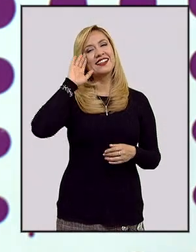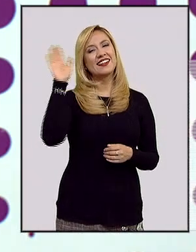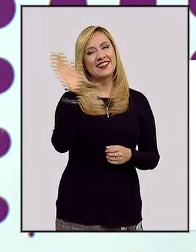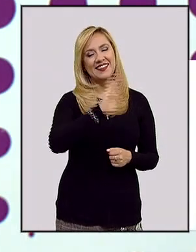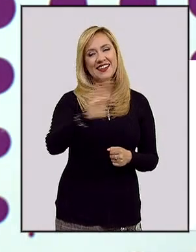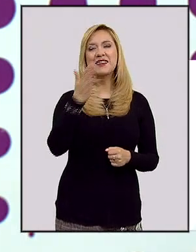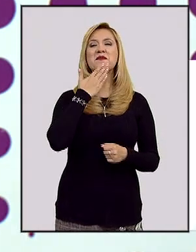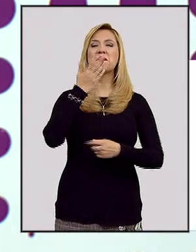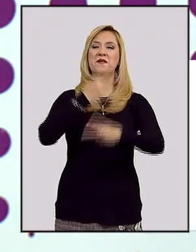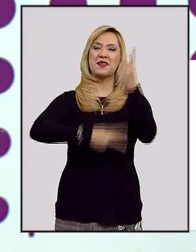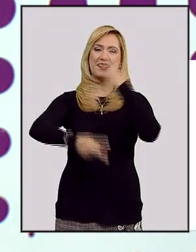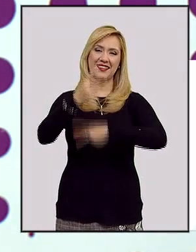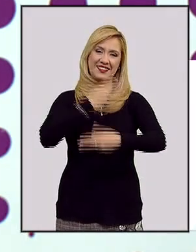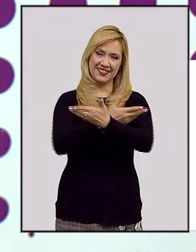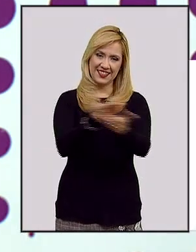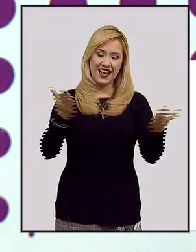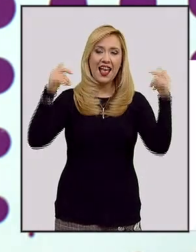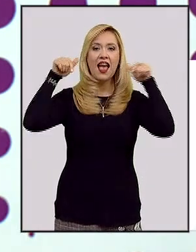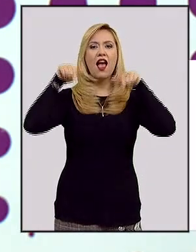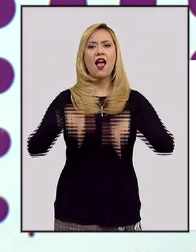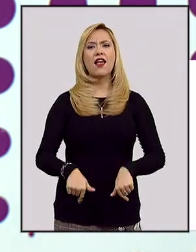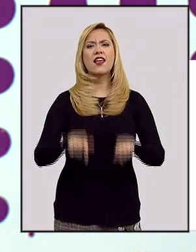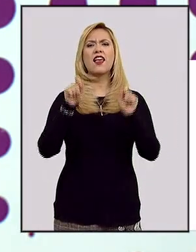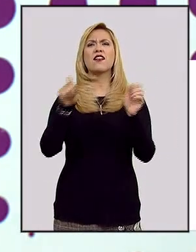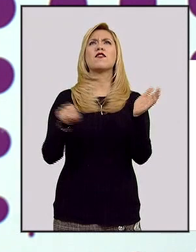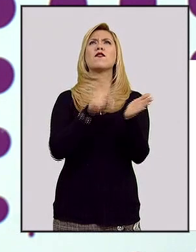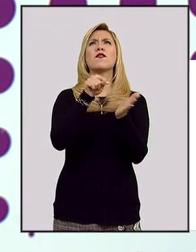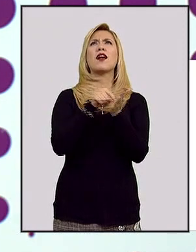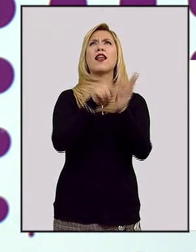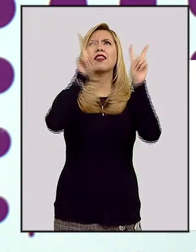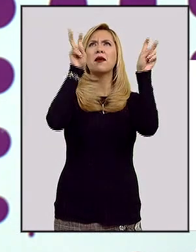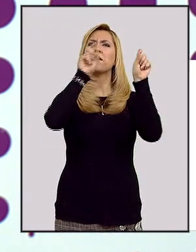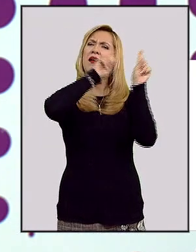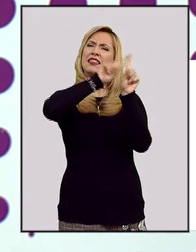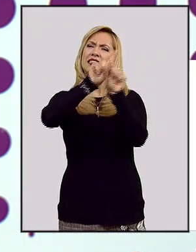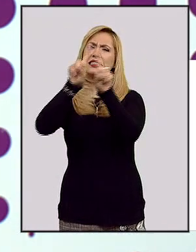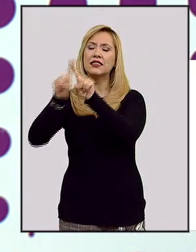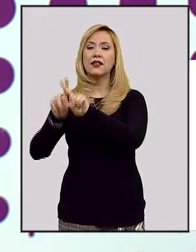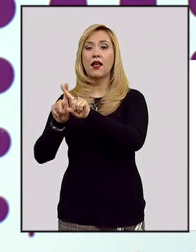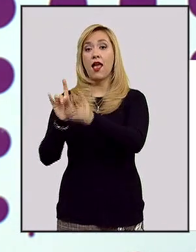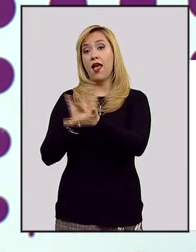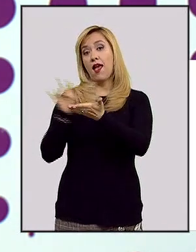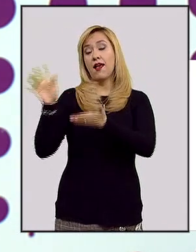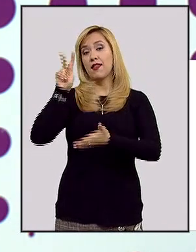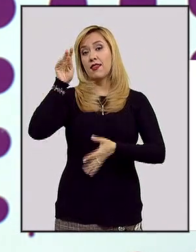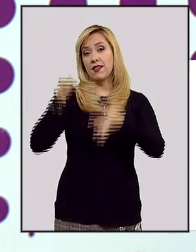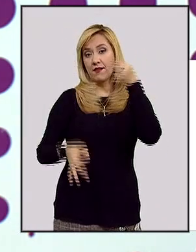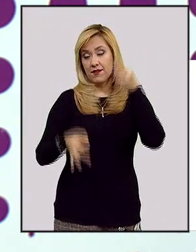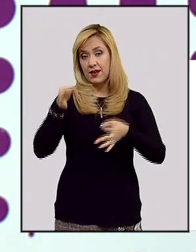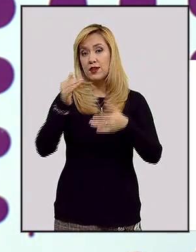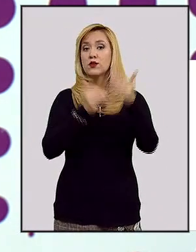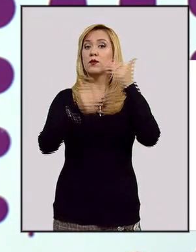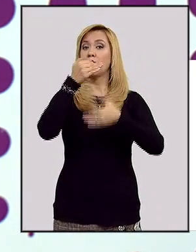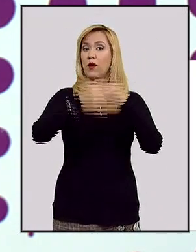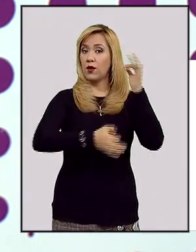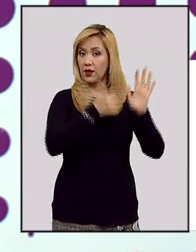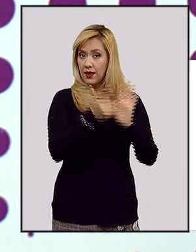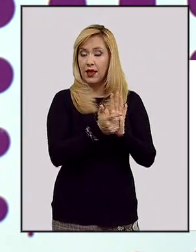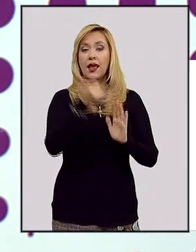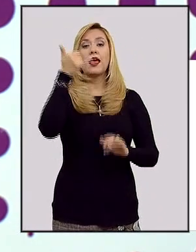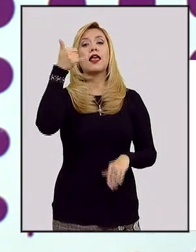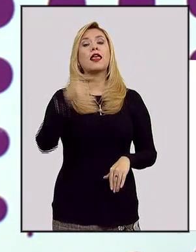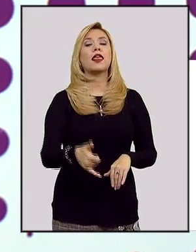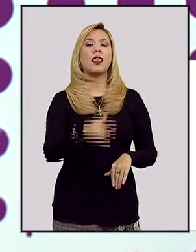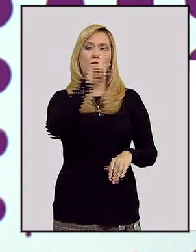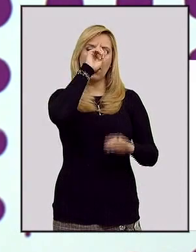Hola, ¿qué tal? Bienvenidos, bienvenidas a Espacio Diverso, un programa en coproducción entre Justicia TV, canal de la Suprema Corte de Justicia, y